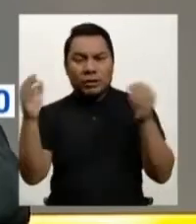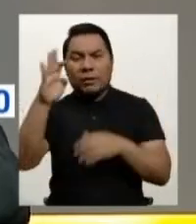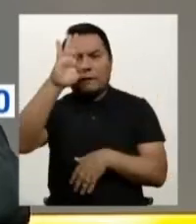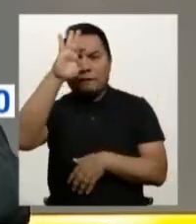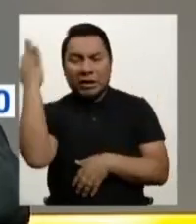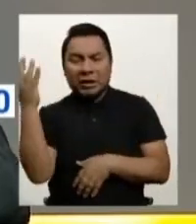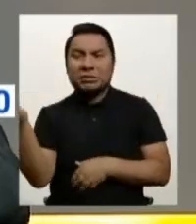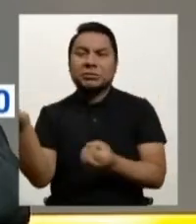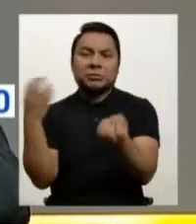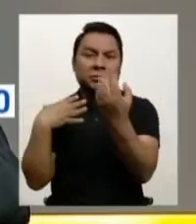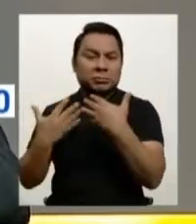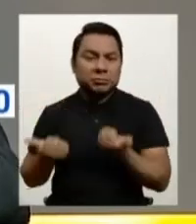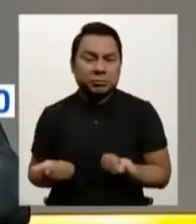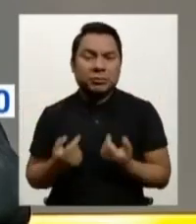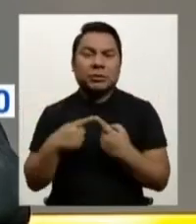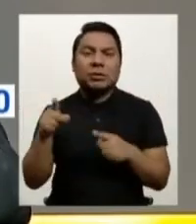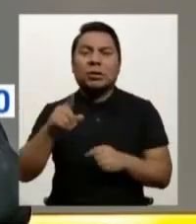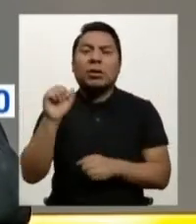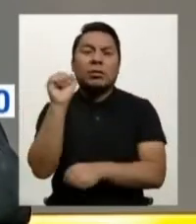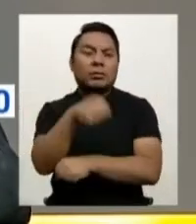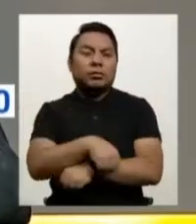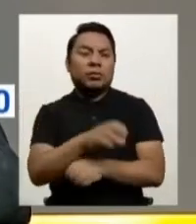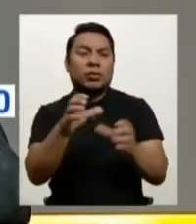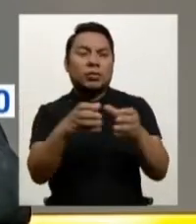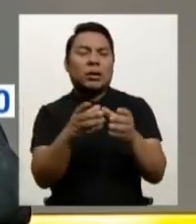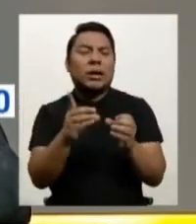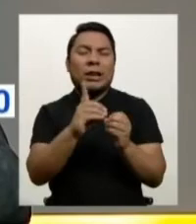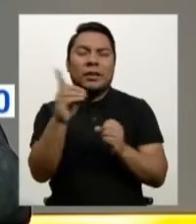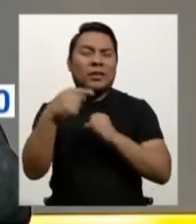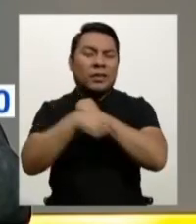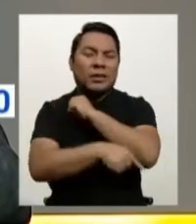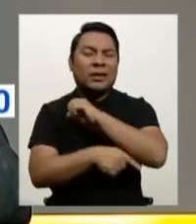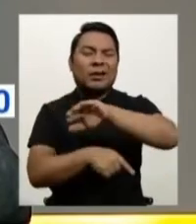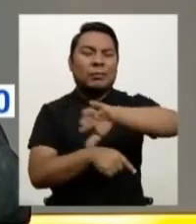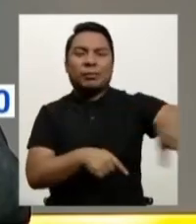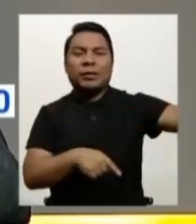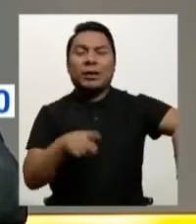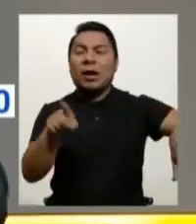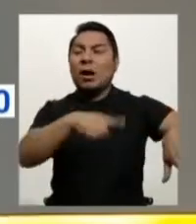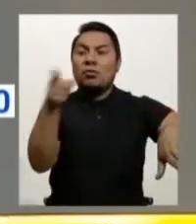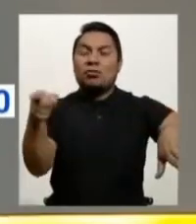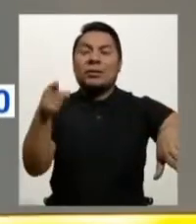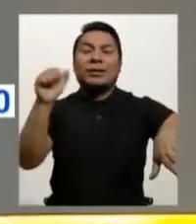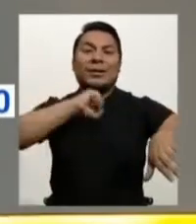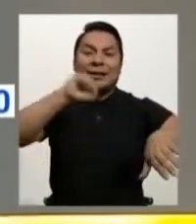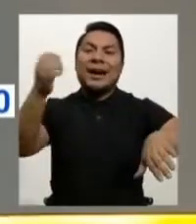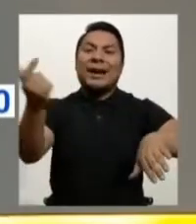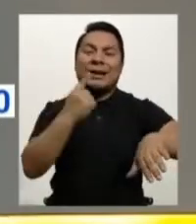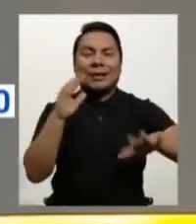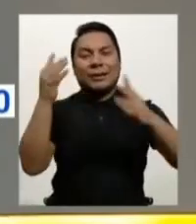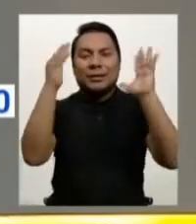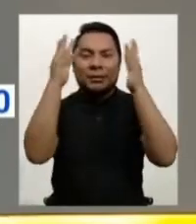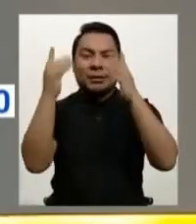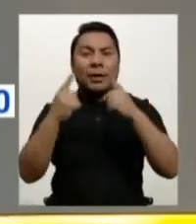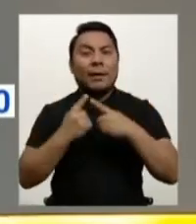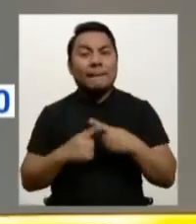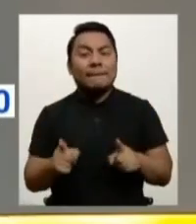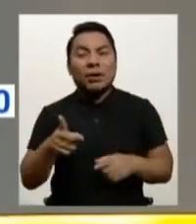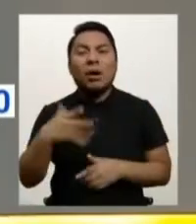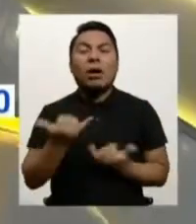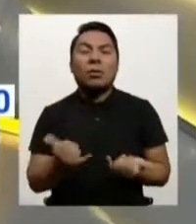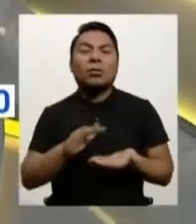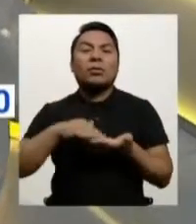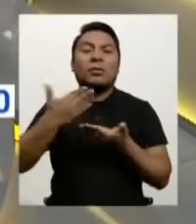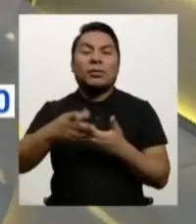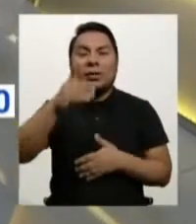Francia, con las derrotas de la extrema derecha, y ahora, después vino esta elección en Alemania que le permitió el ingreso